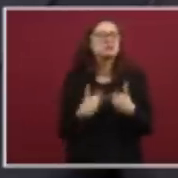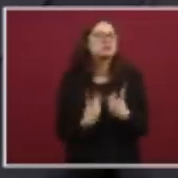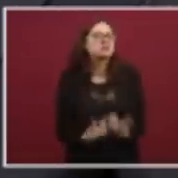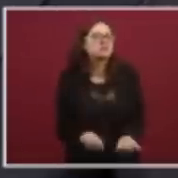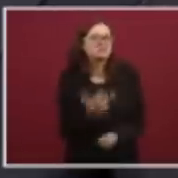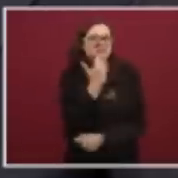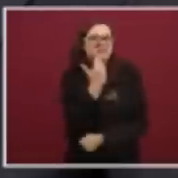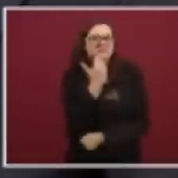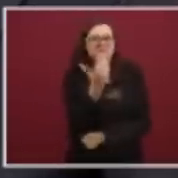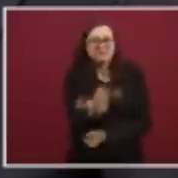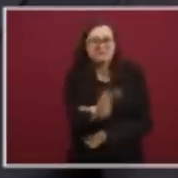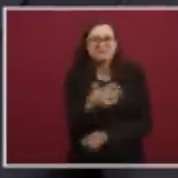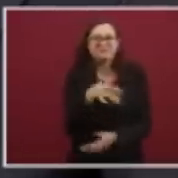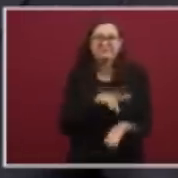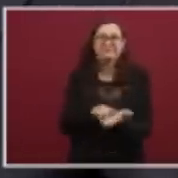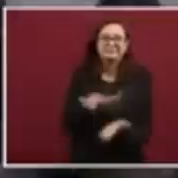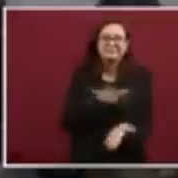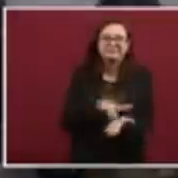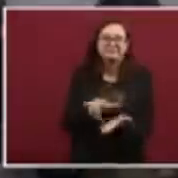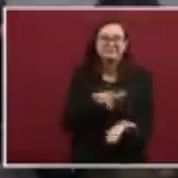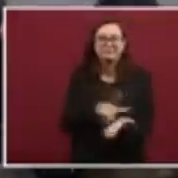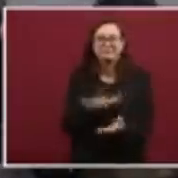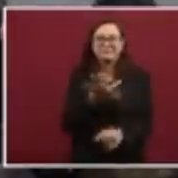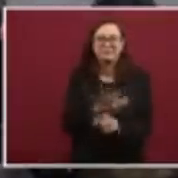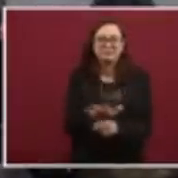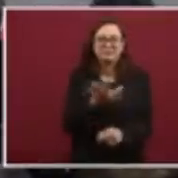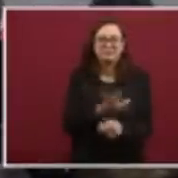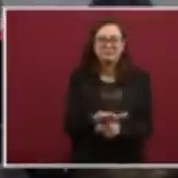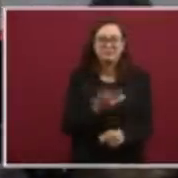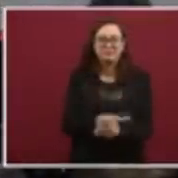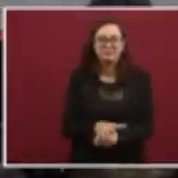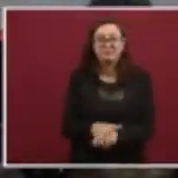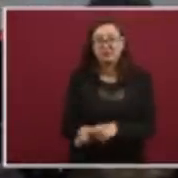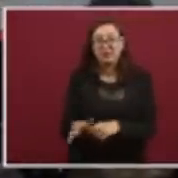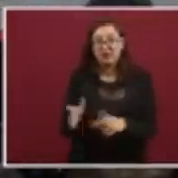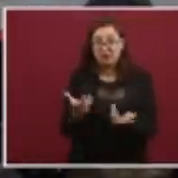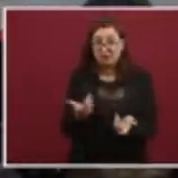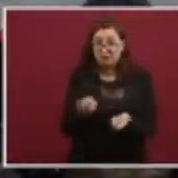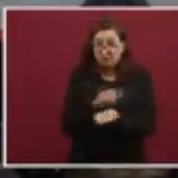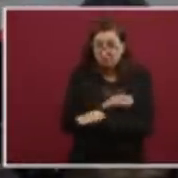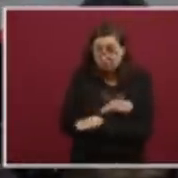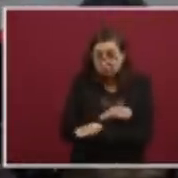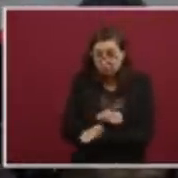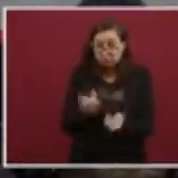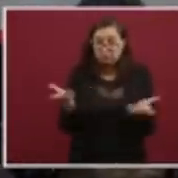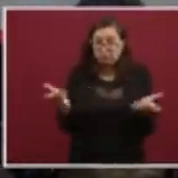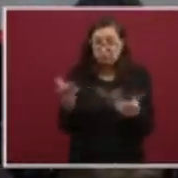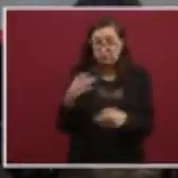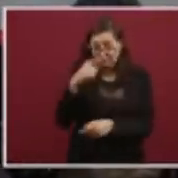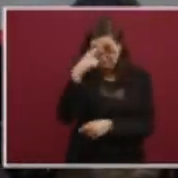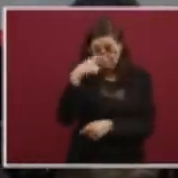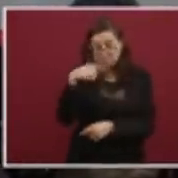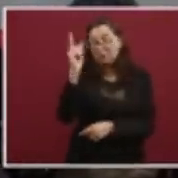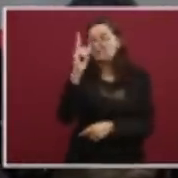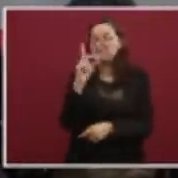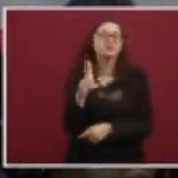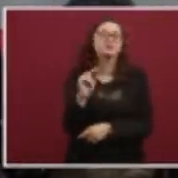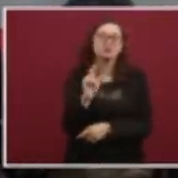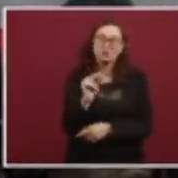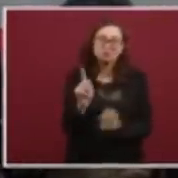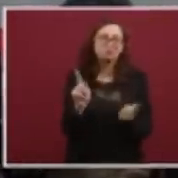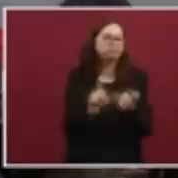están llegando los apoyos. No es un asunto fácil porque hay que hacer censos, hay